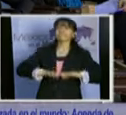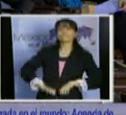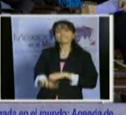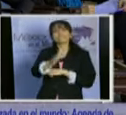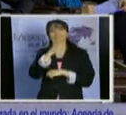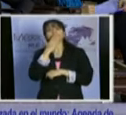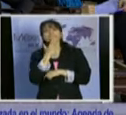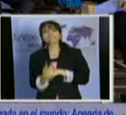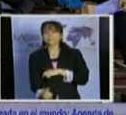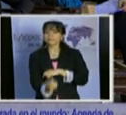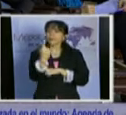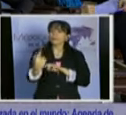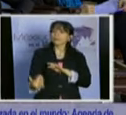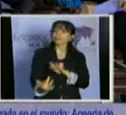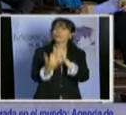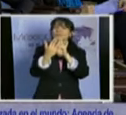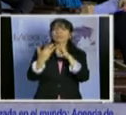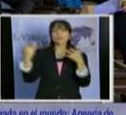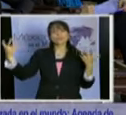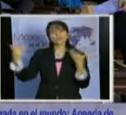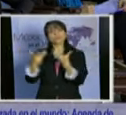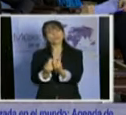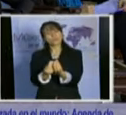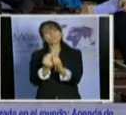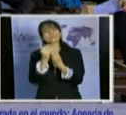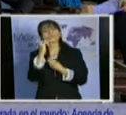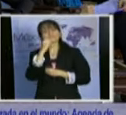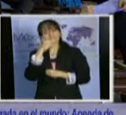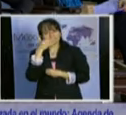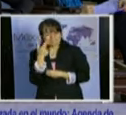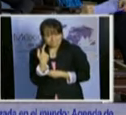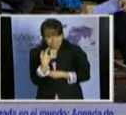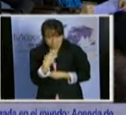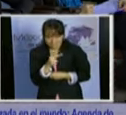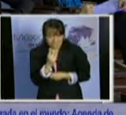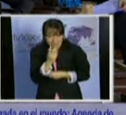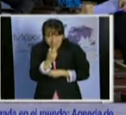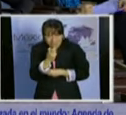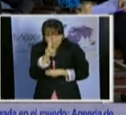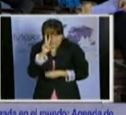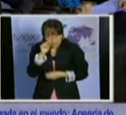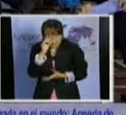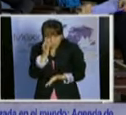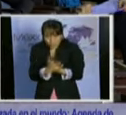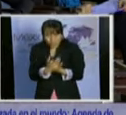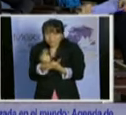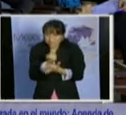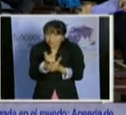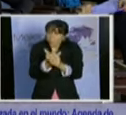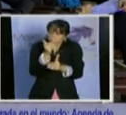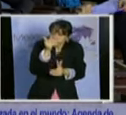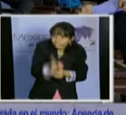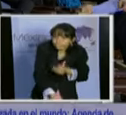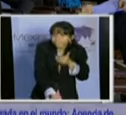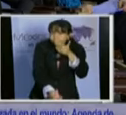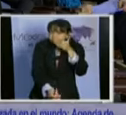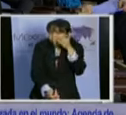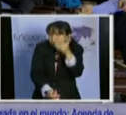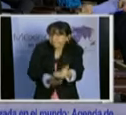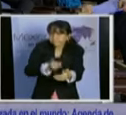una cadena de un proceso de incidencia, en donde se avanza, se retrocede, pero se puede volver a